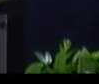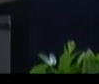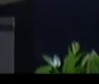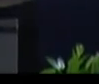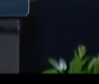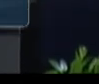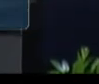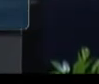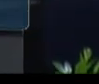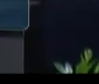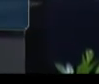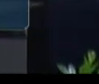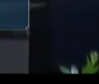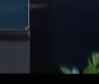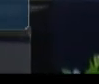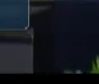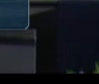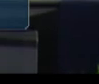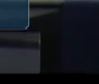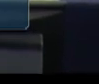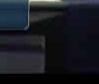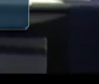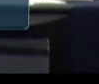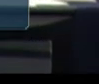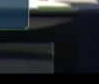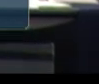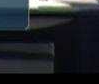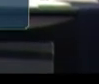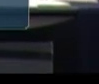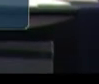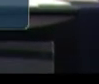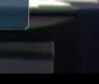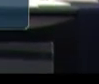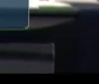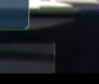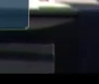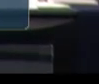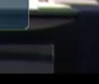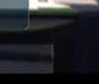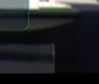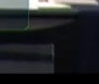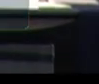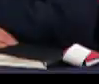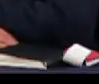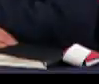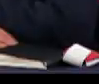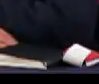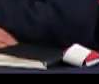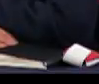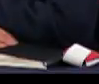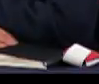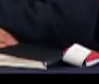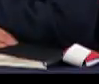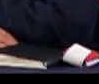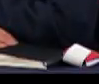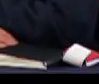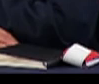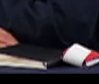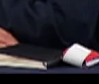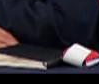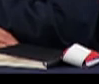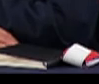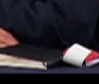algunos principios que establecimos internamente, siguiendo no solo la letra, sino también el espíritu de los acuerdos. Aquí se